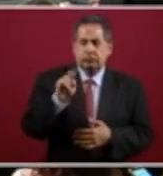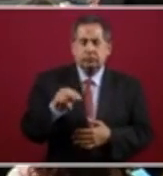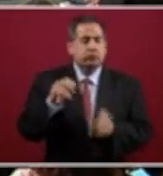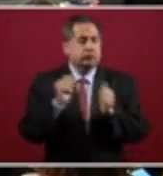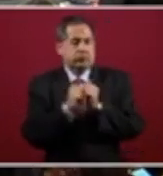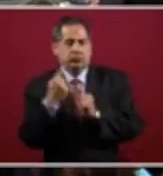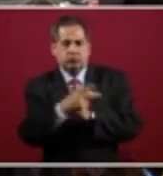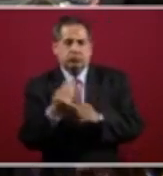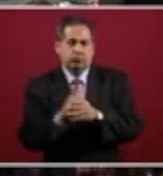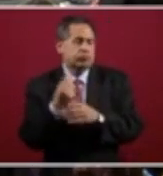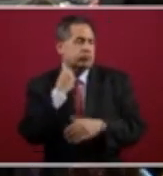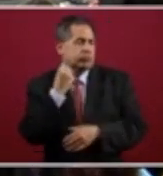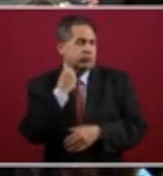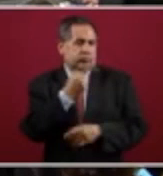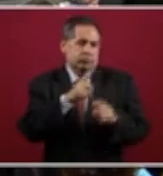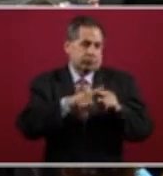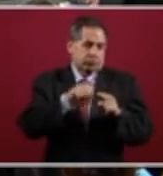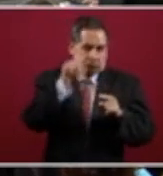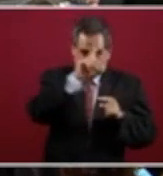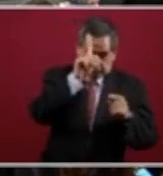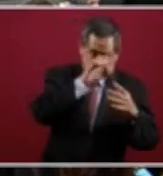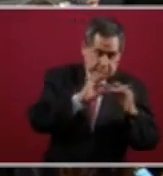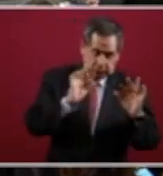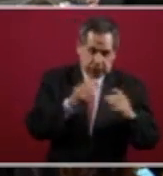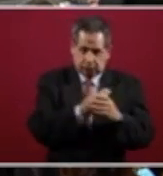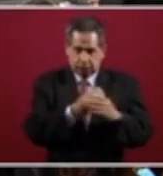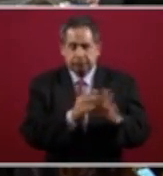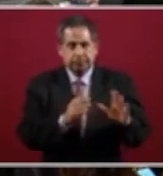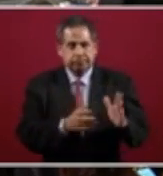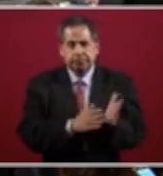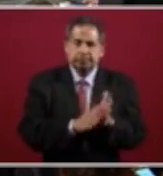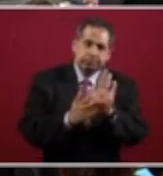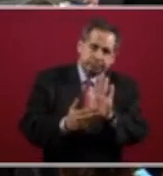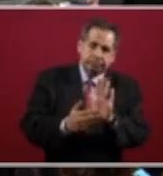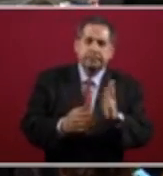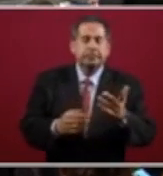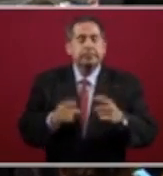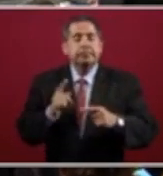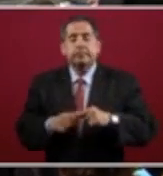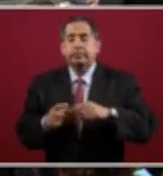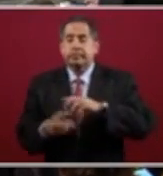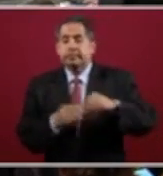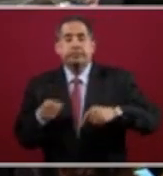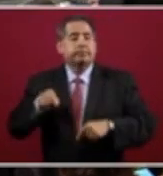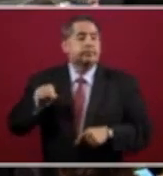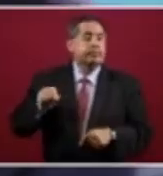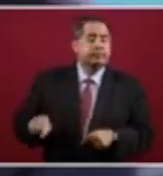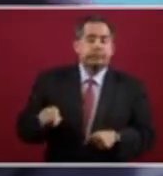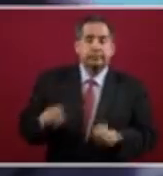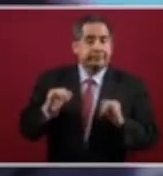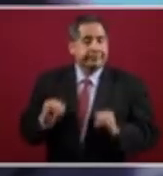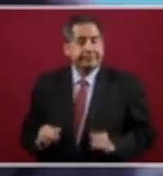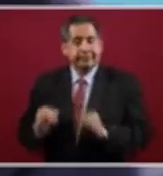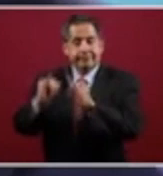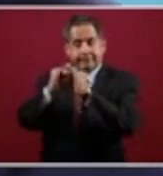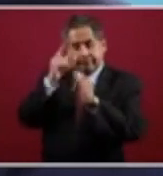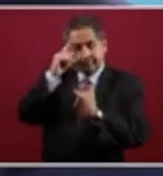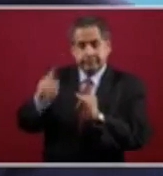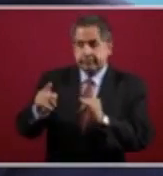quien les esté asesorando. También vamos a dar la posición del Instituto para devolverle al pueblo lo